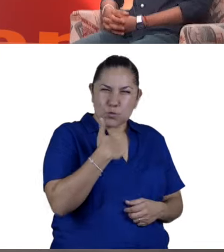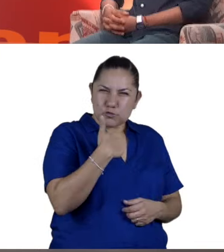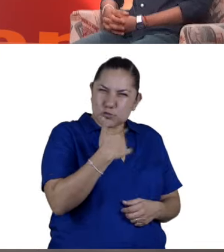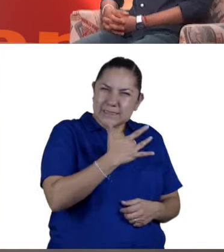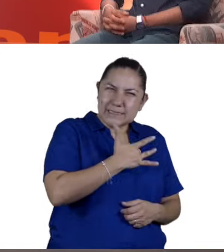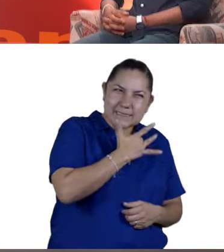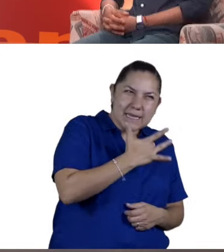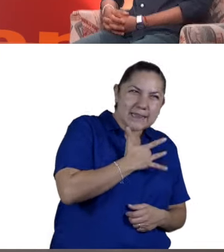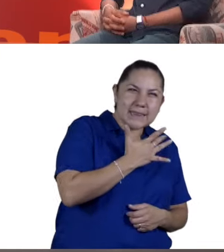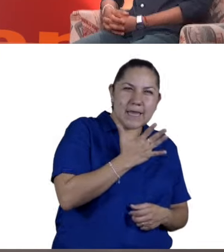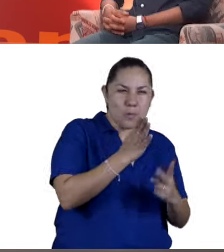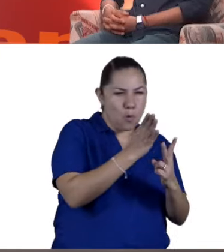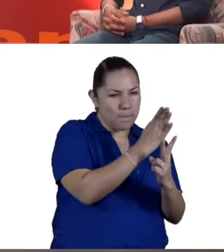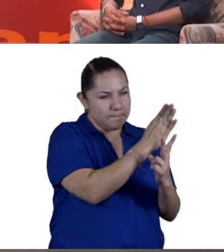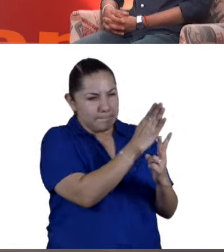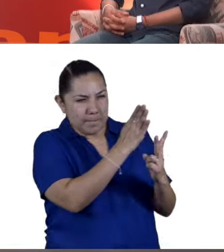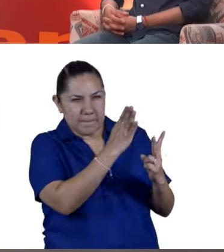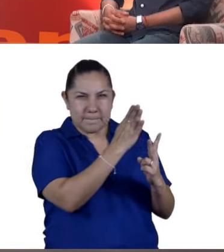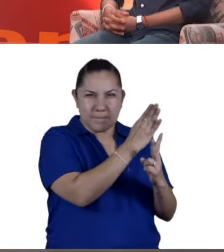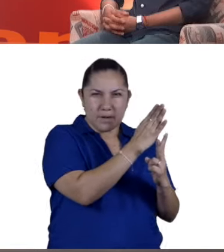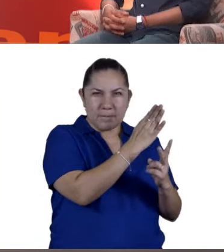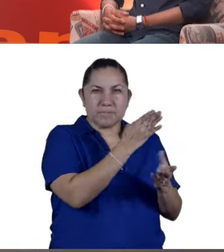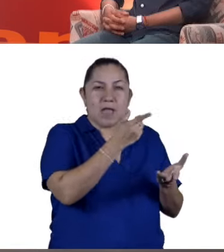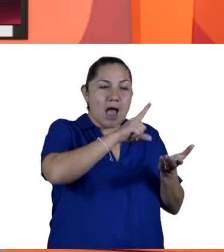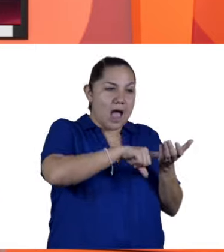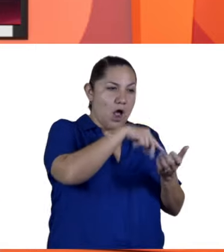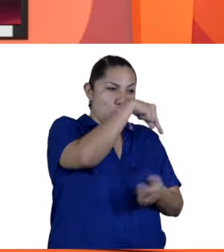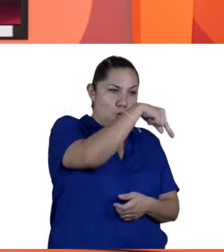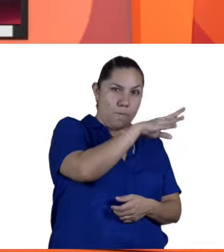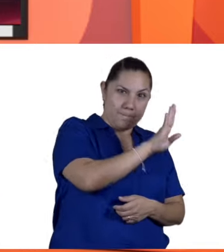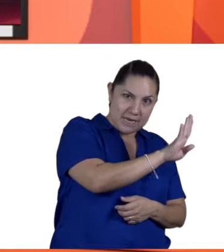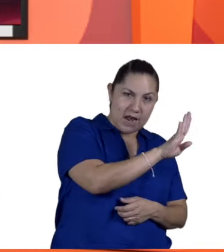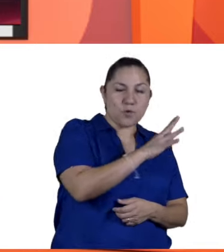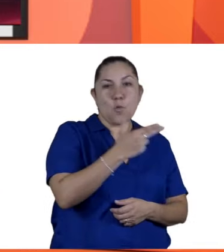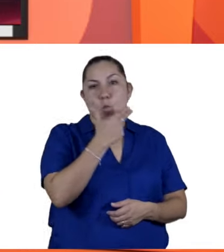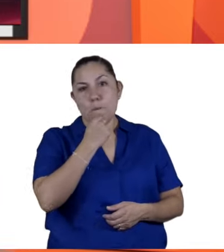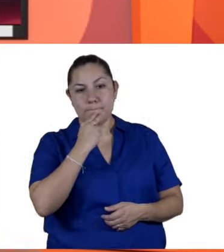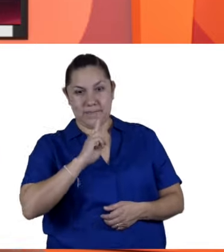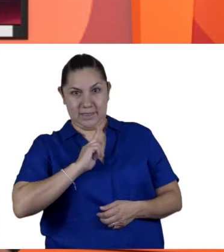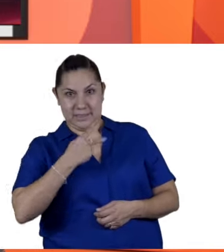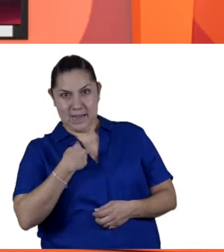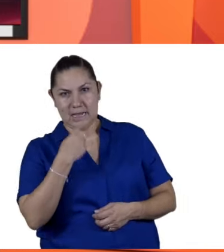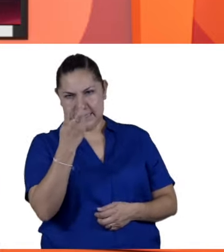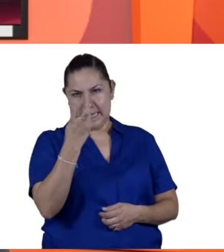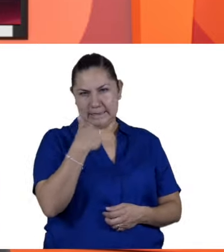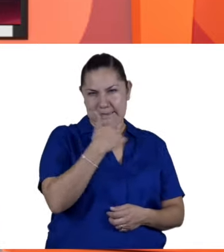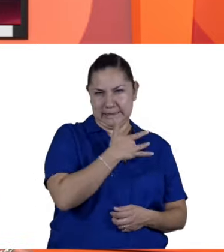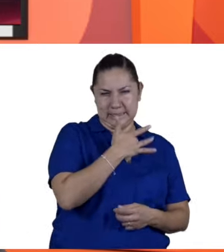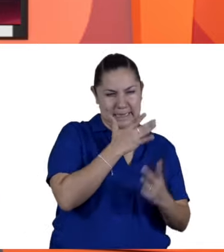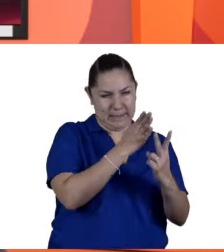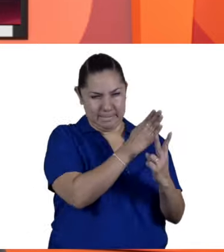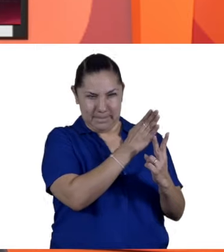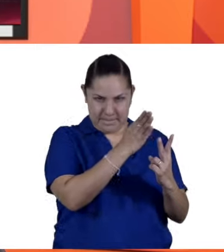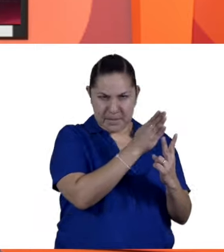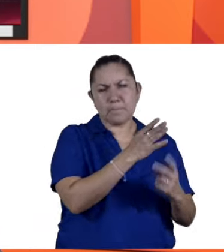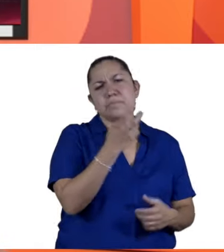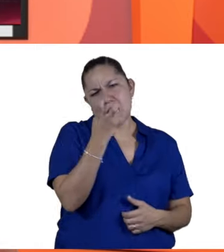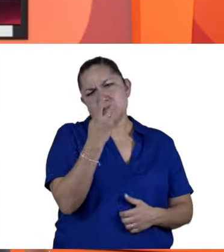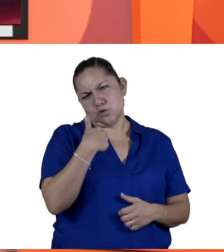estoy como un poco en la línea, delgada línea entre lo no binario y lo hombre trans. Entonces, a veces uso también esos